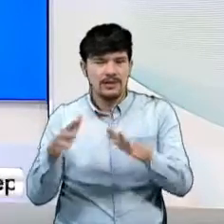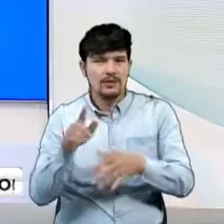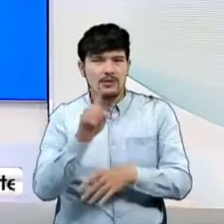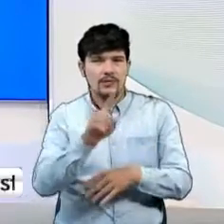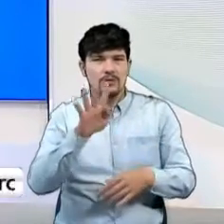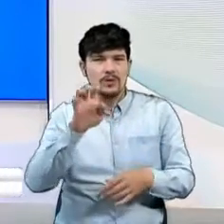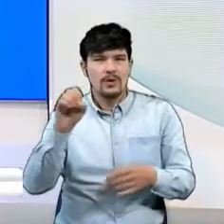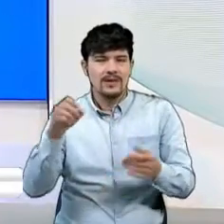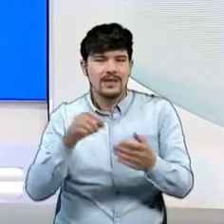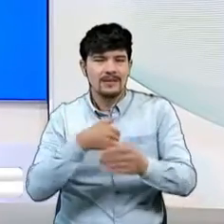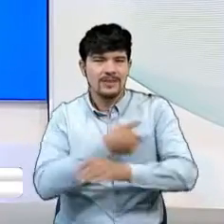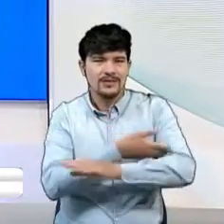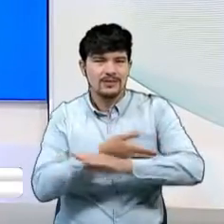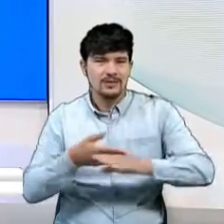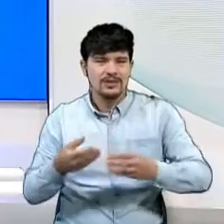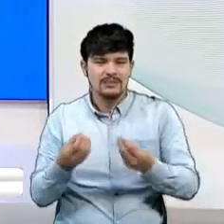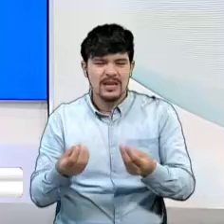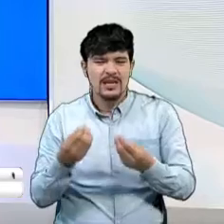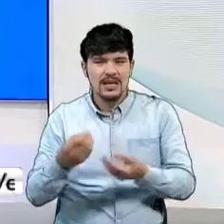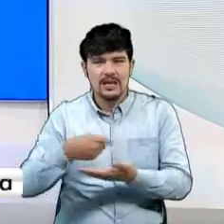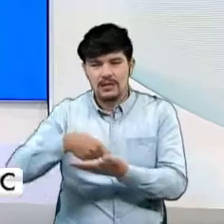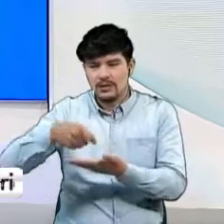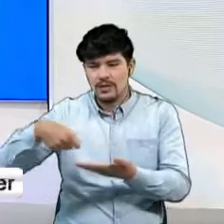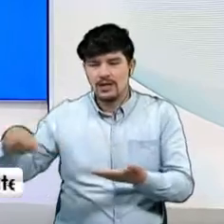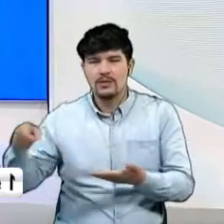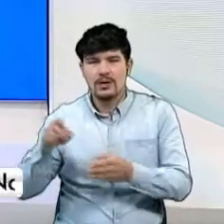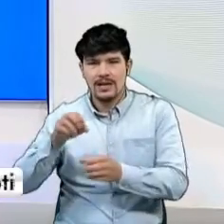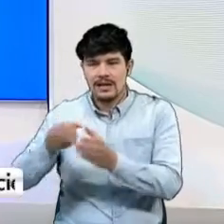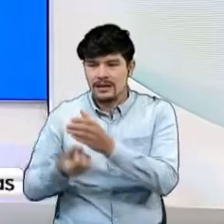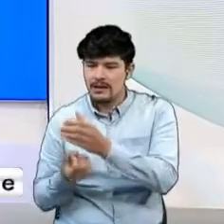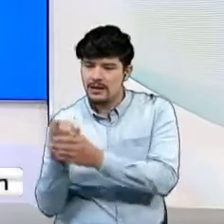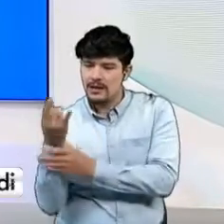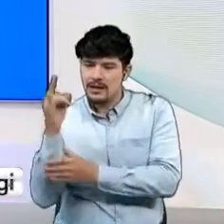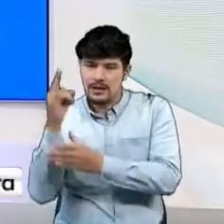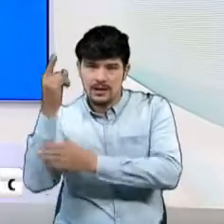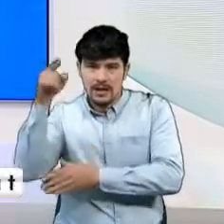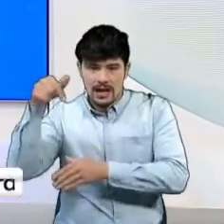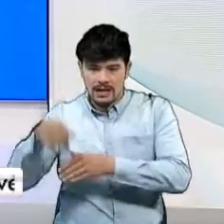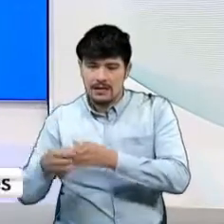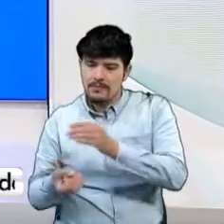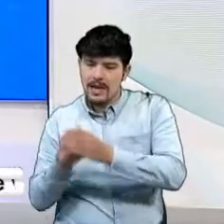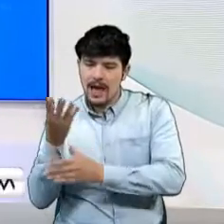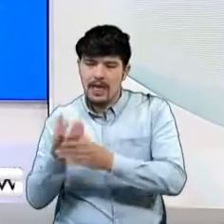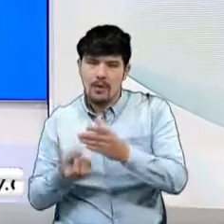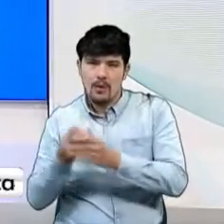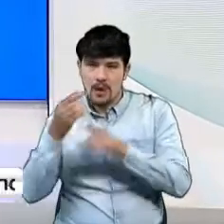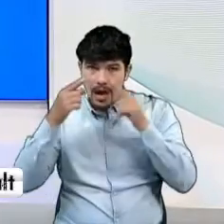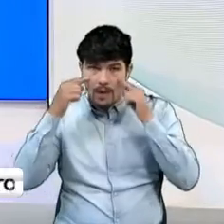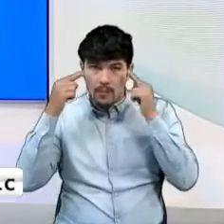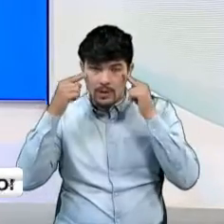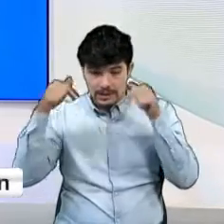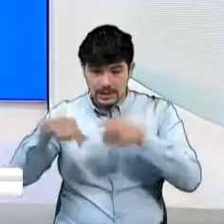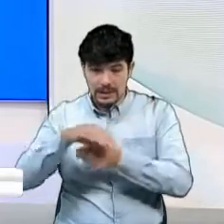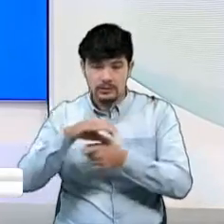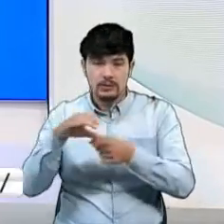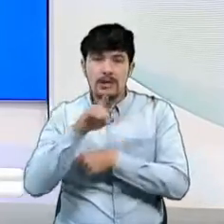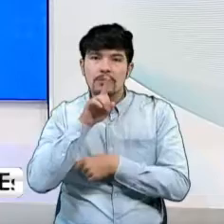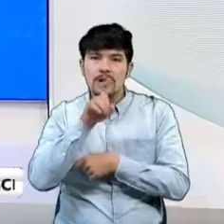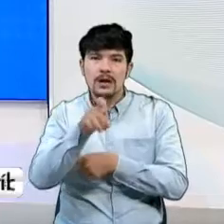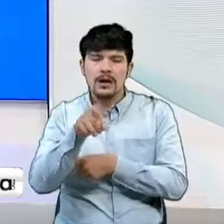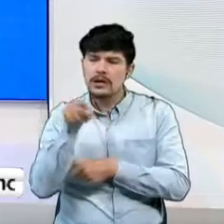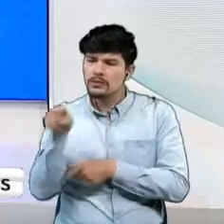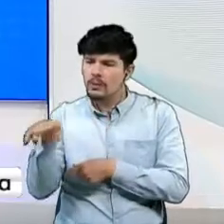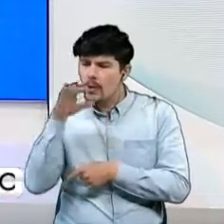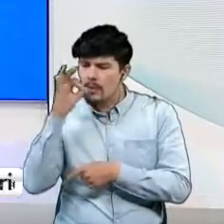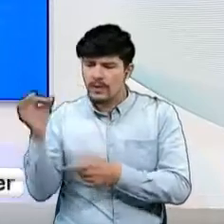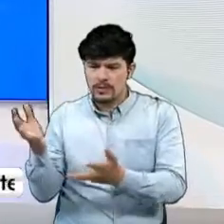de pesos en el contrato para la siembra del prado japonés en bucaramanga salvamos a esta hora a carlos cárdenas quien nos cuenta precisamente cuáles son